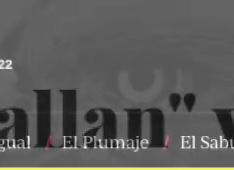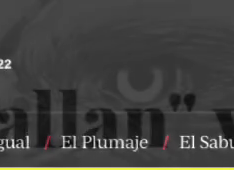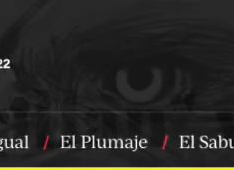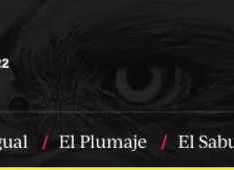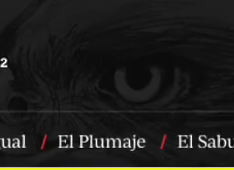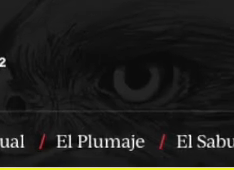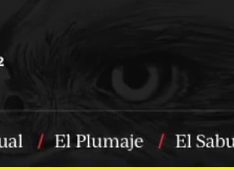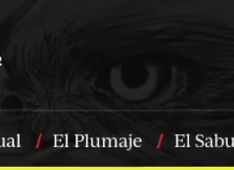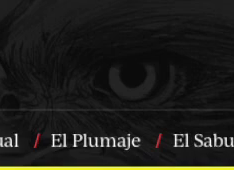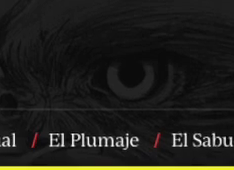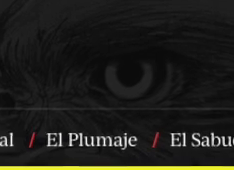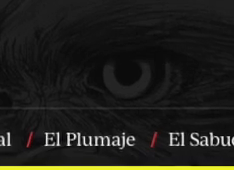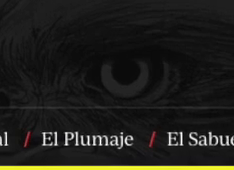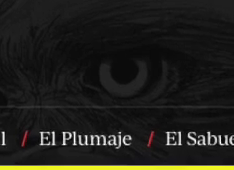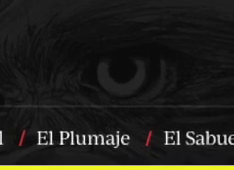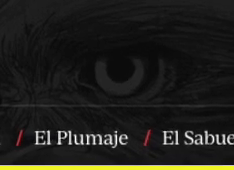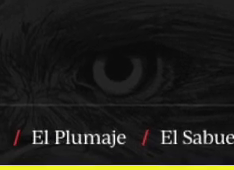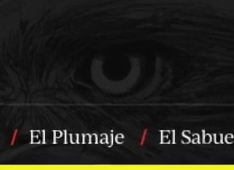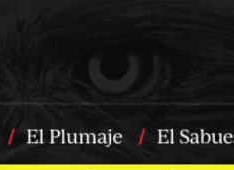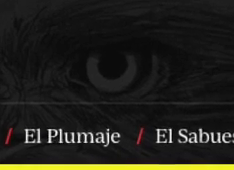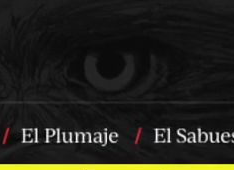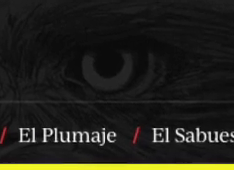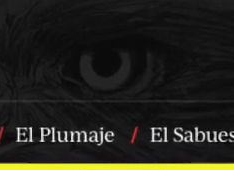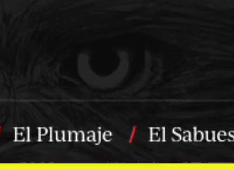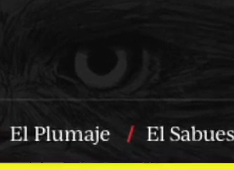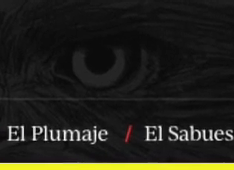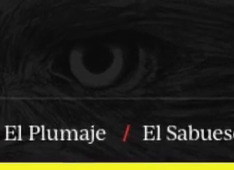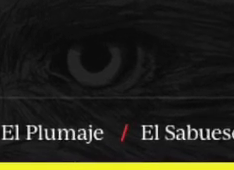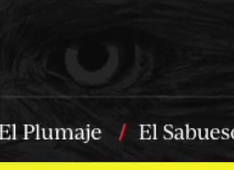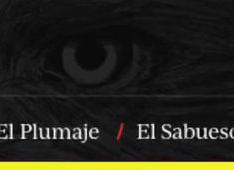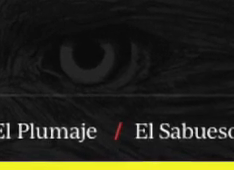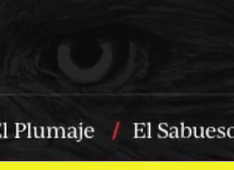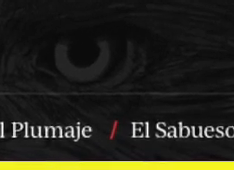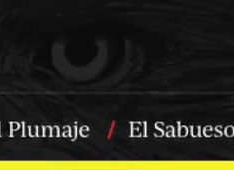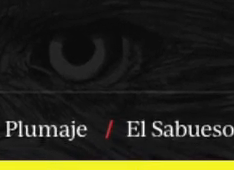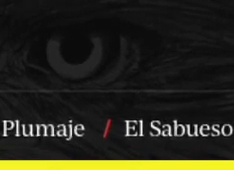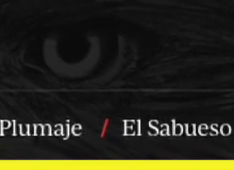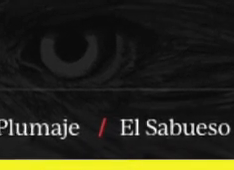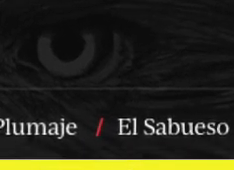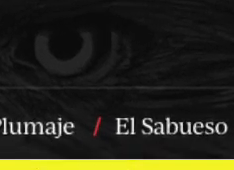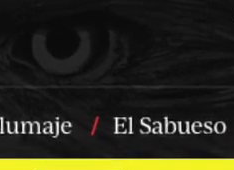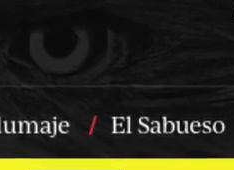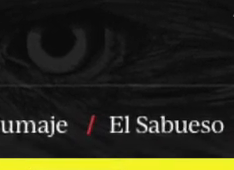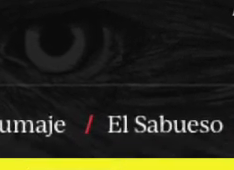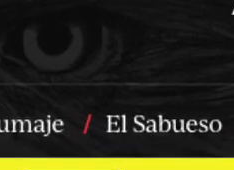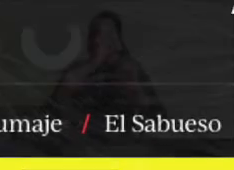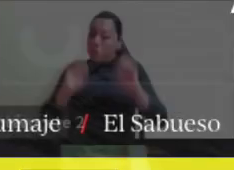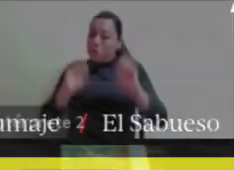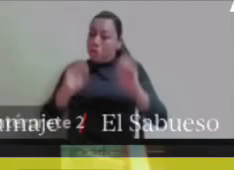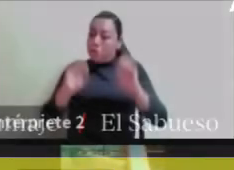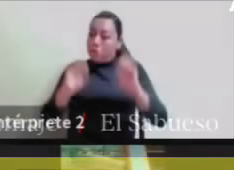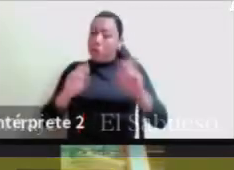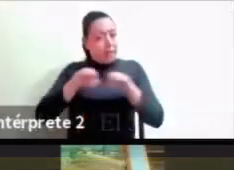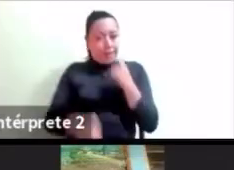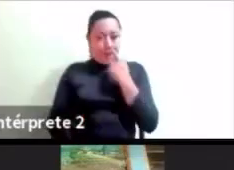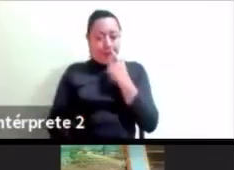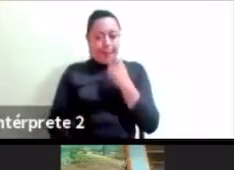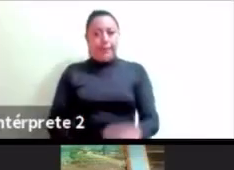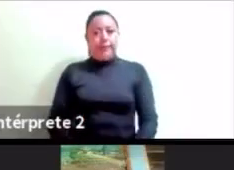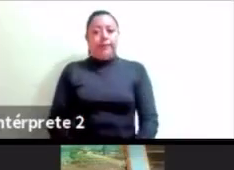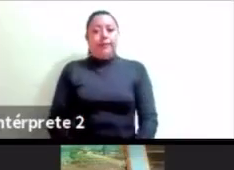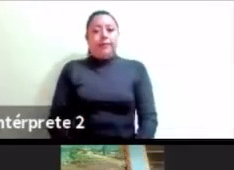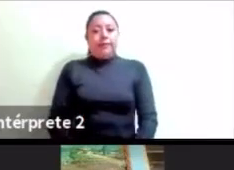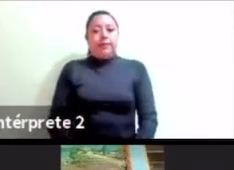gobierno como servidores públicos como directivos de centros